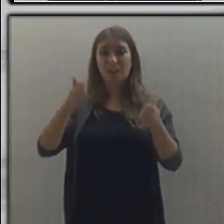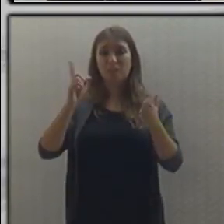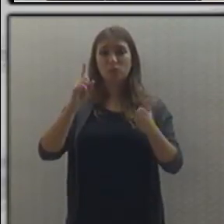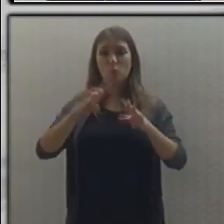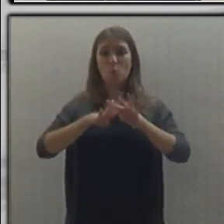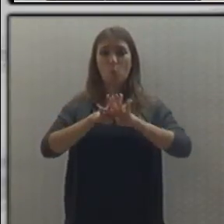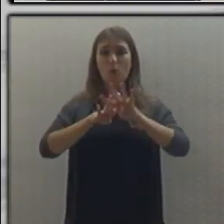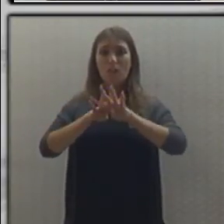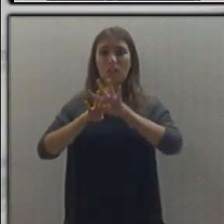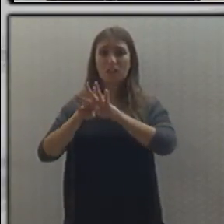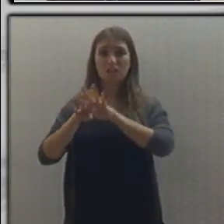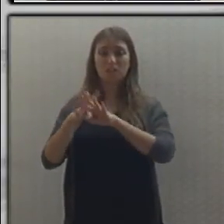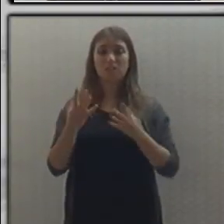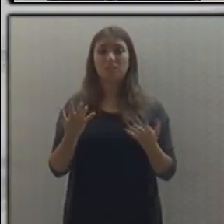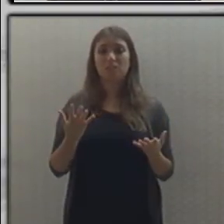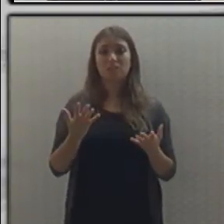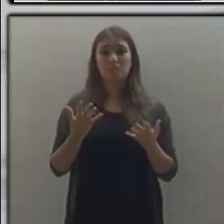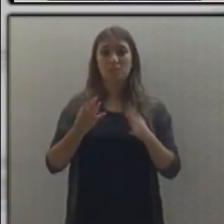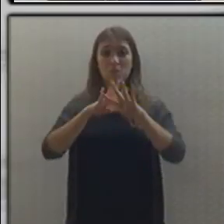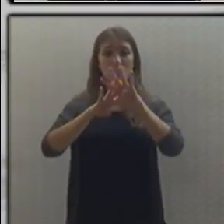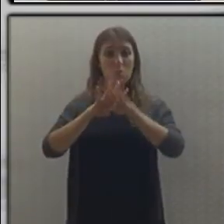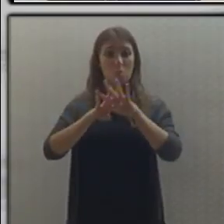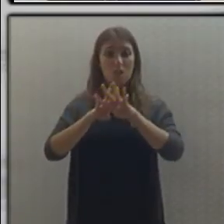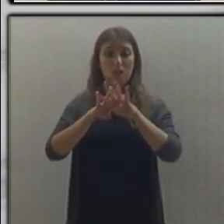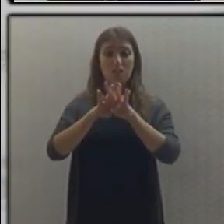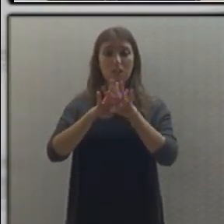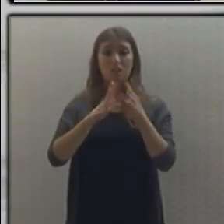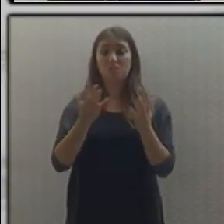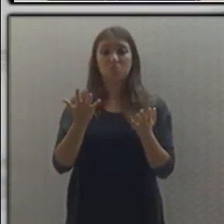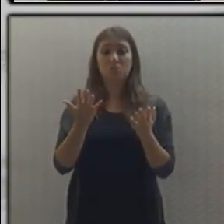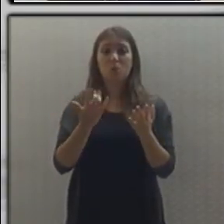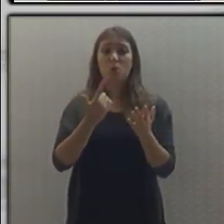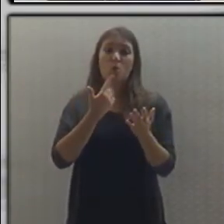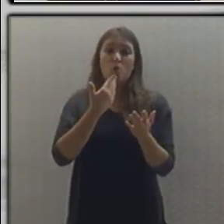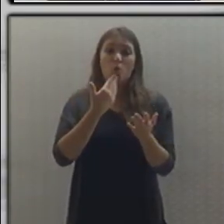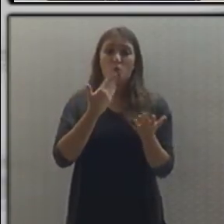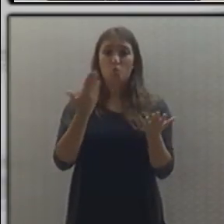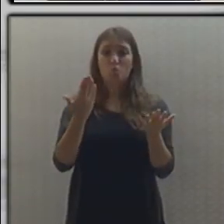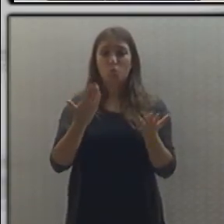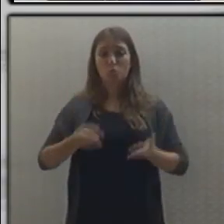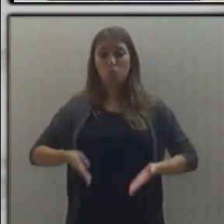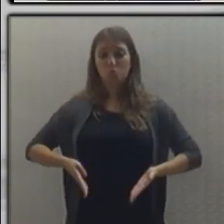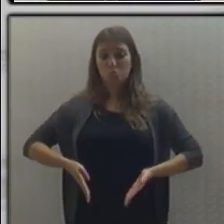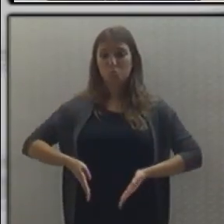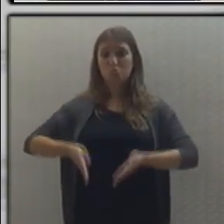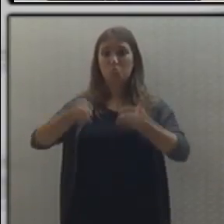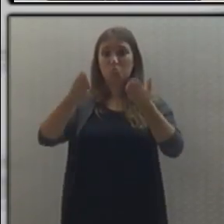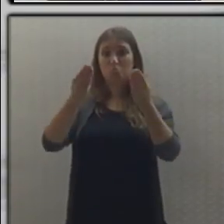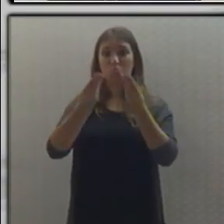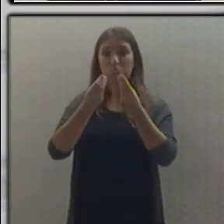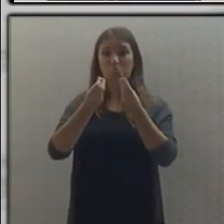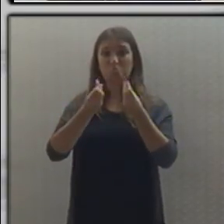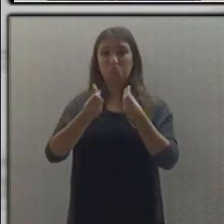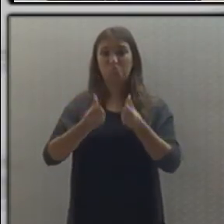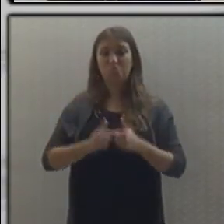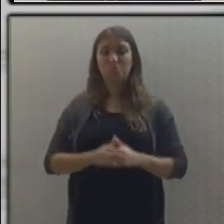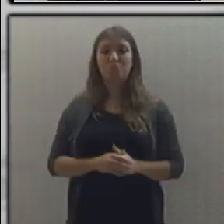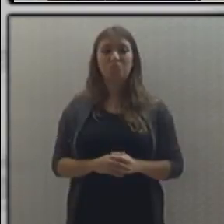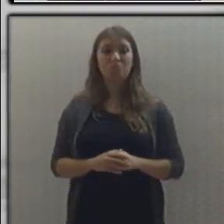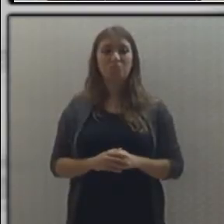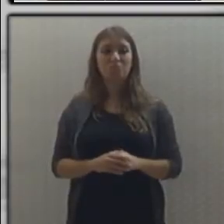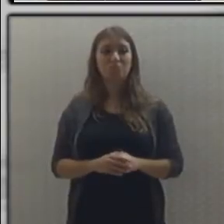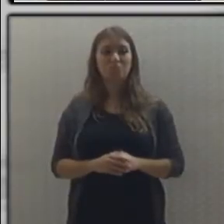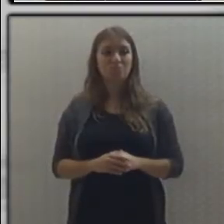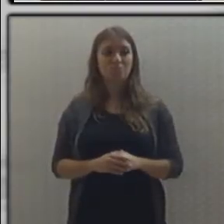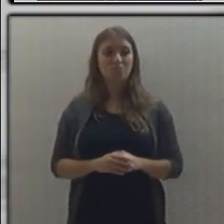vallas y que son el resto que queda cuando se traza la vía rodada, ¿no? Claro,